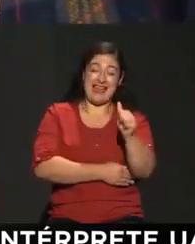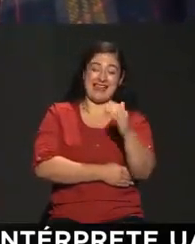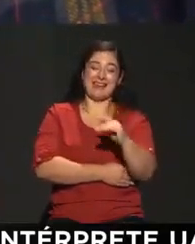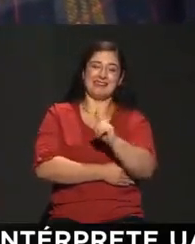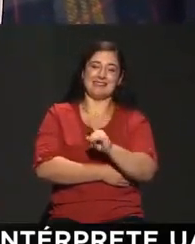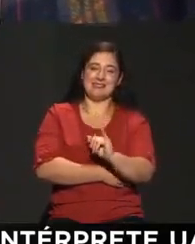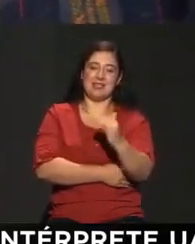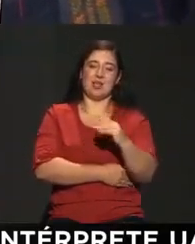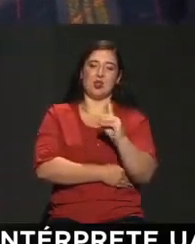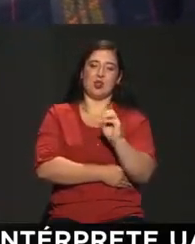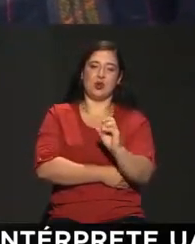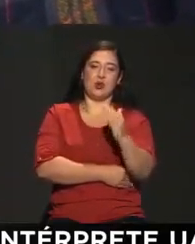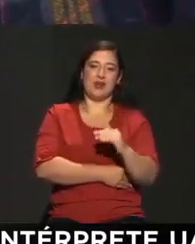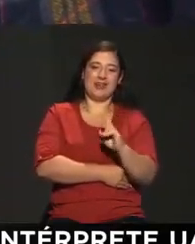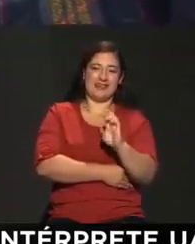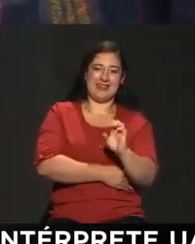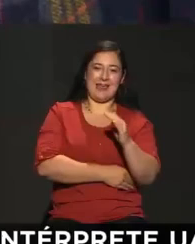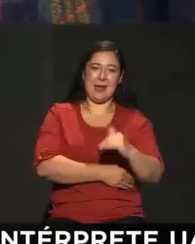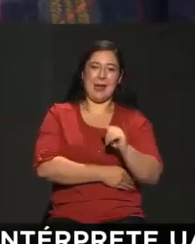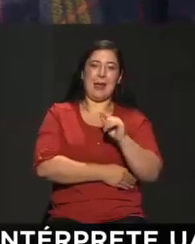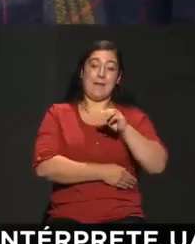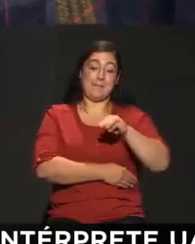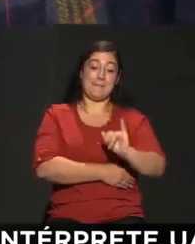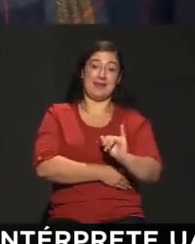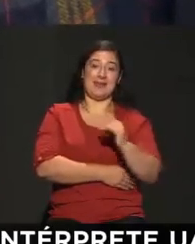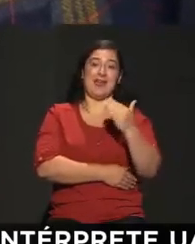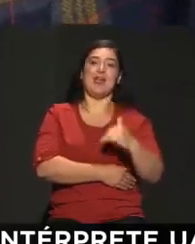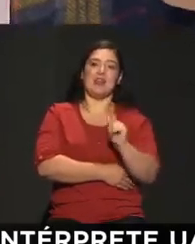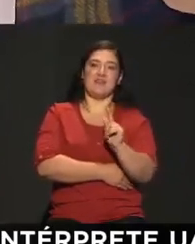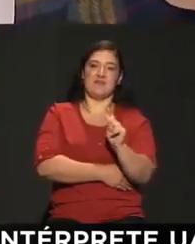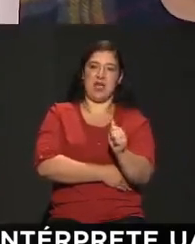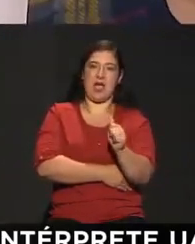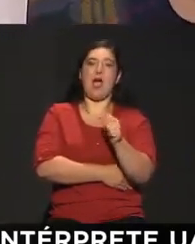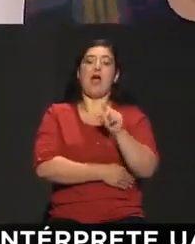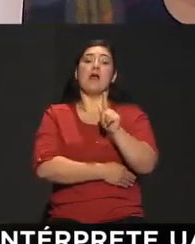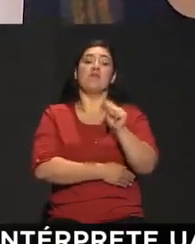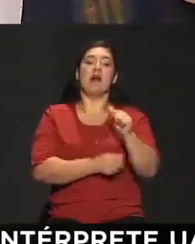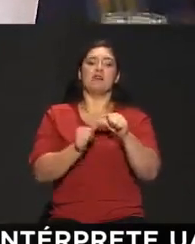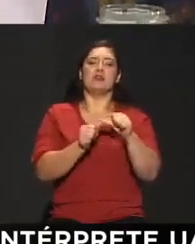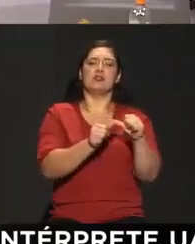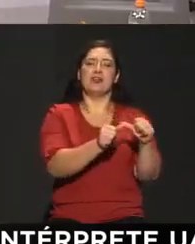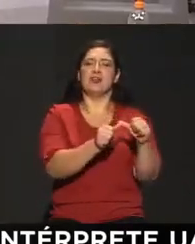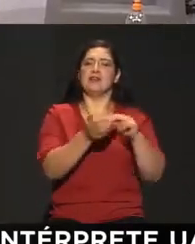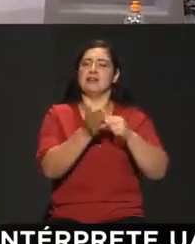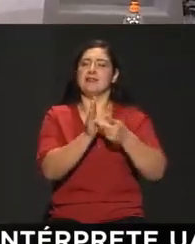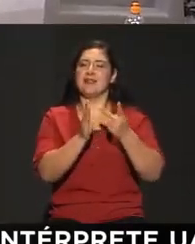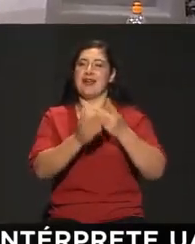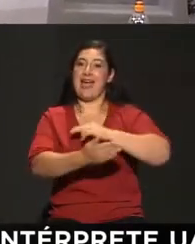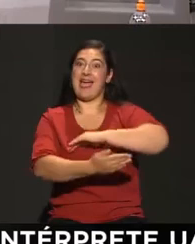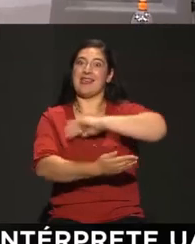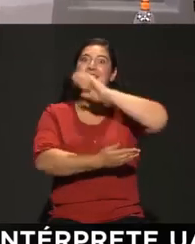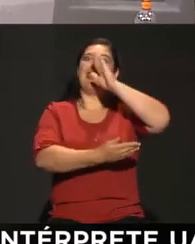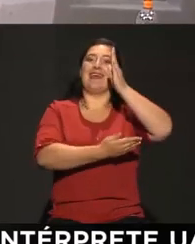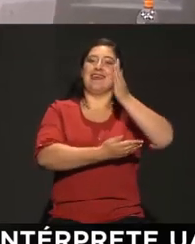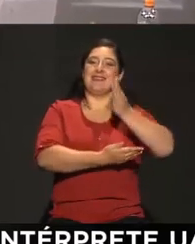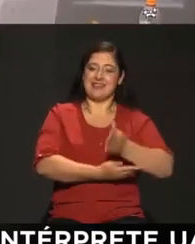do, re, mi. Tocamos también a fa, tocamos a fa sostenido, que convierte la escala mayor, y esta